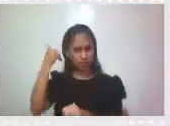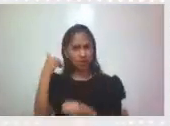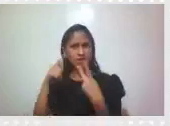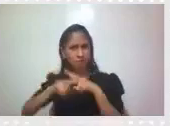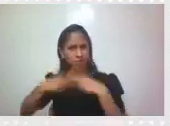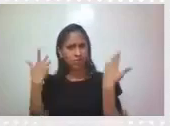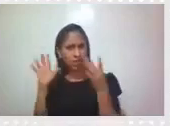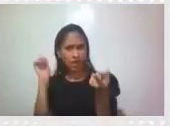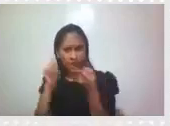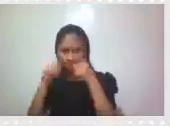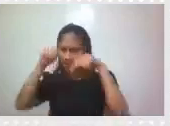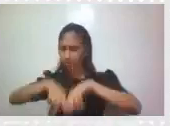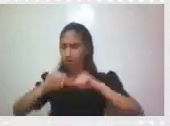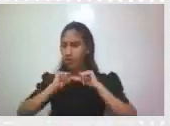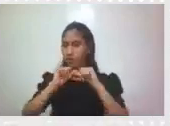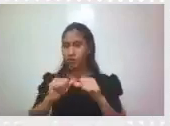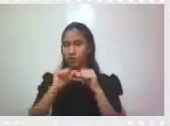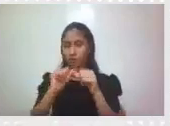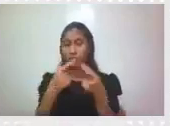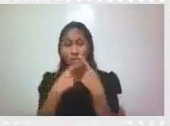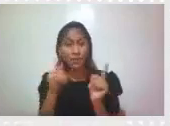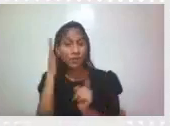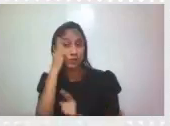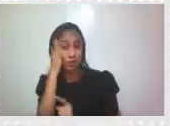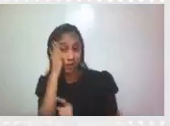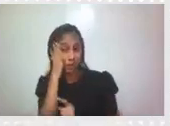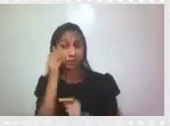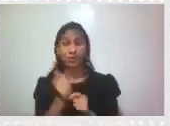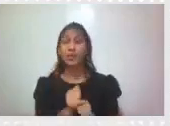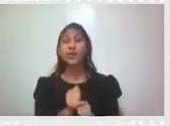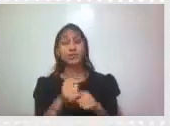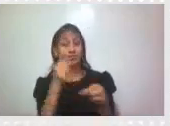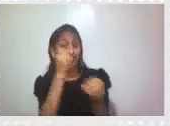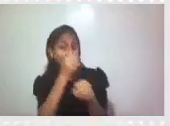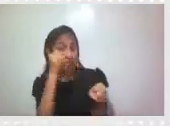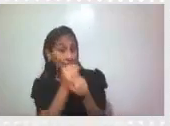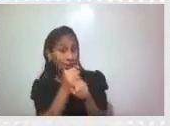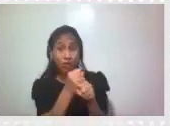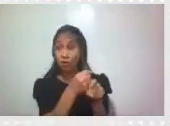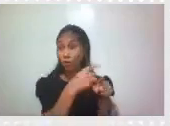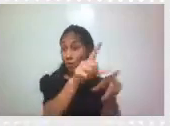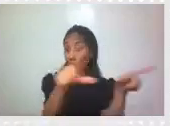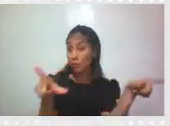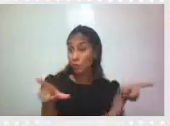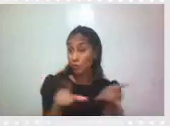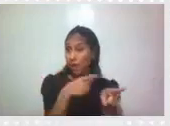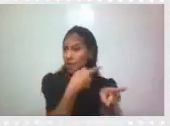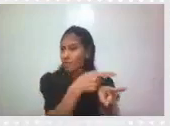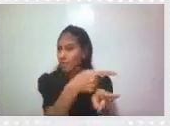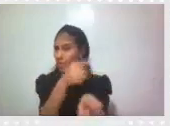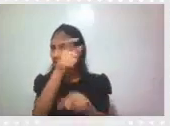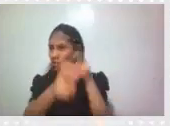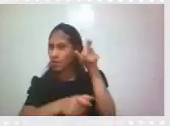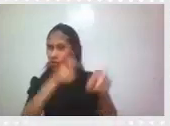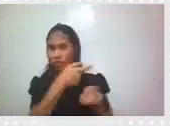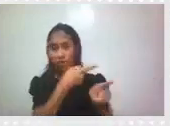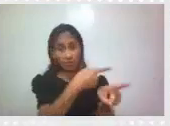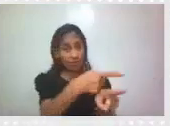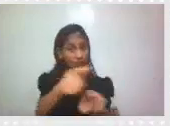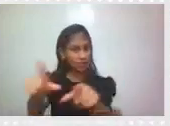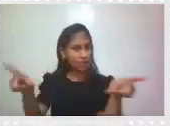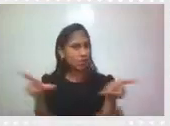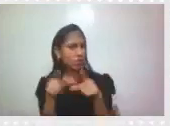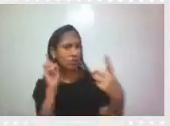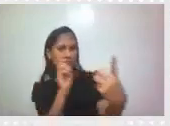que el trabajo con los pueblos indígenas requiere también de acciones con otros actores. Y por